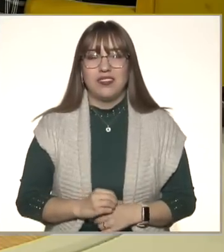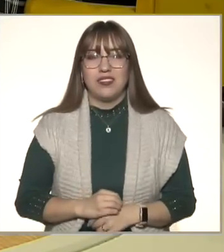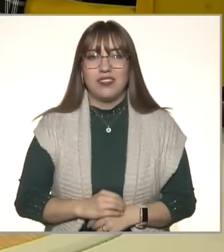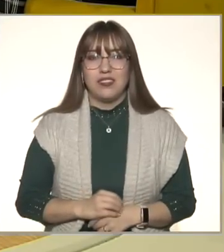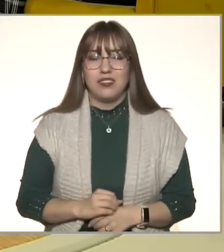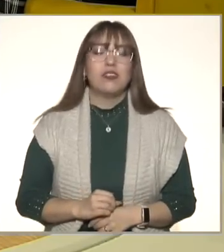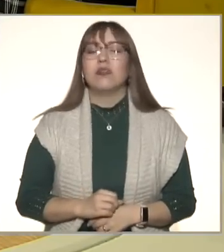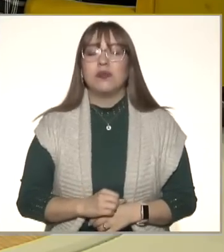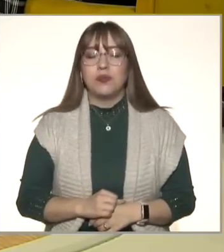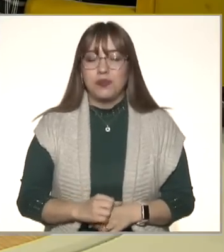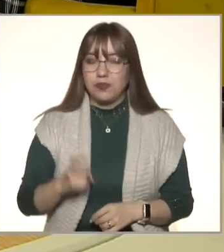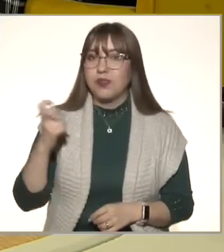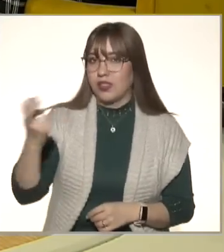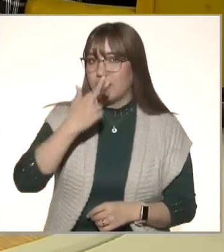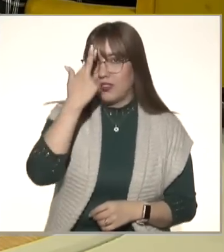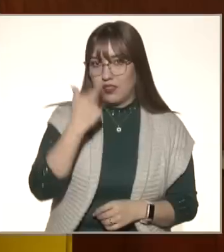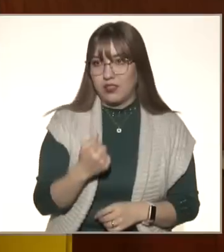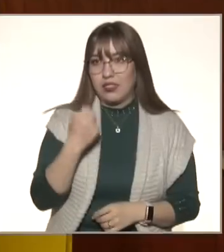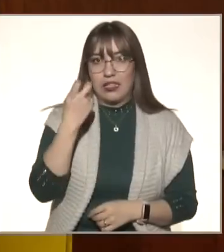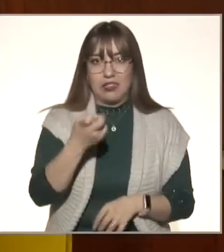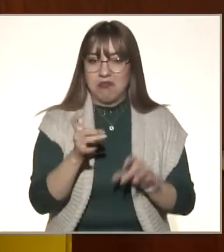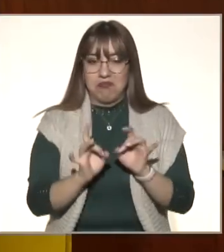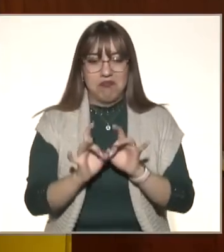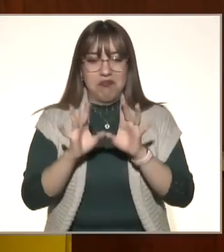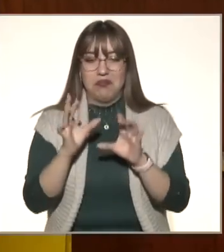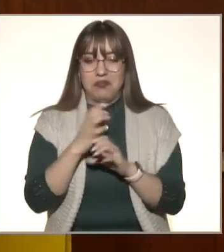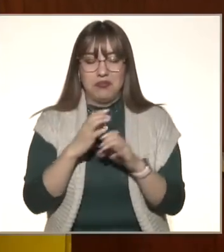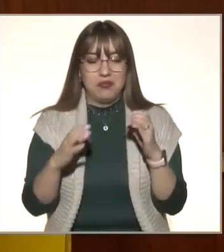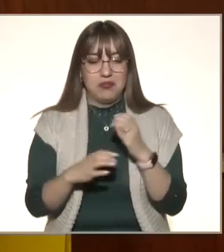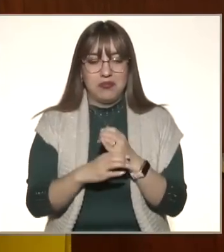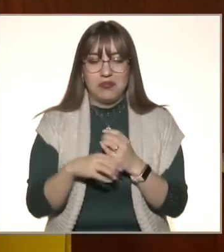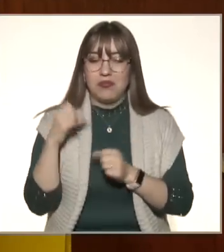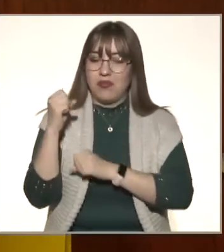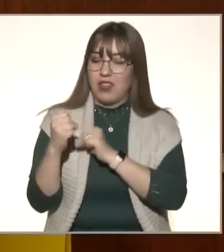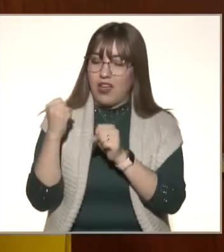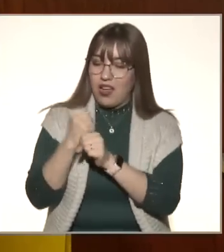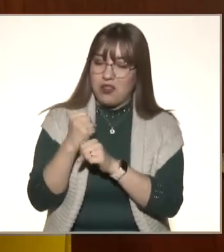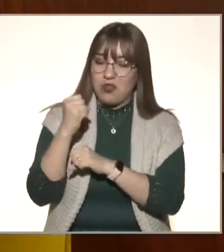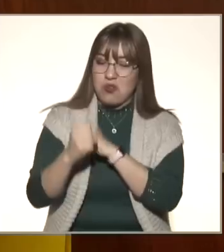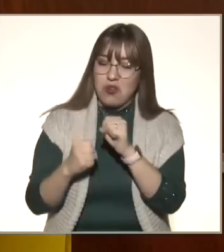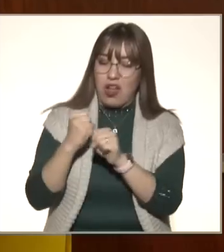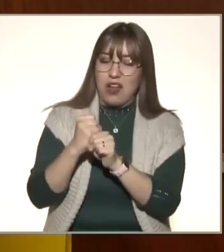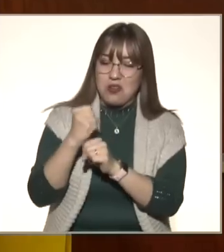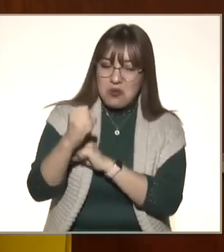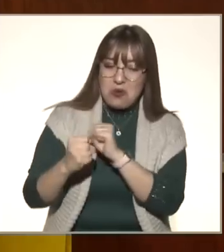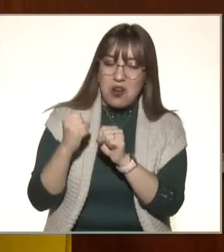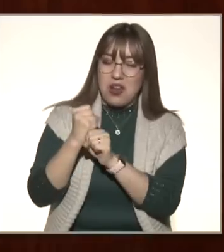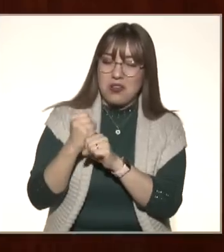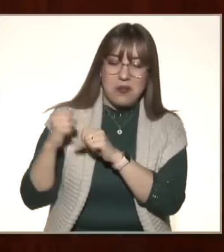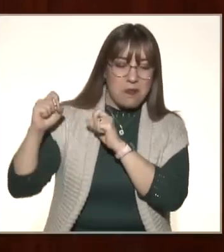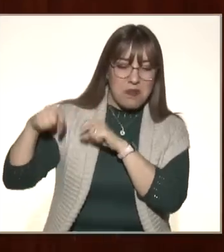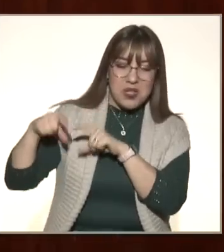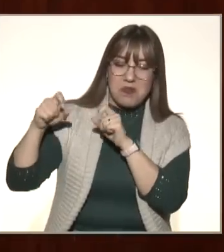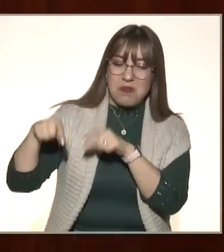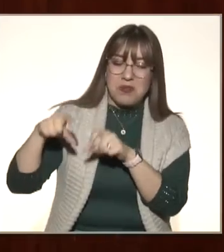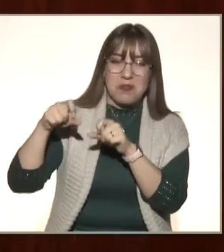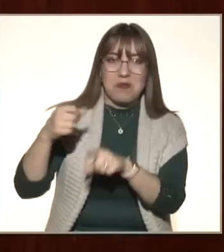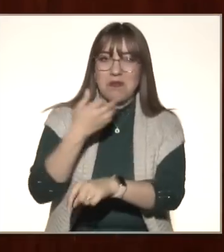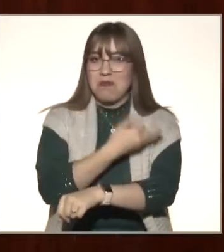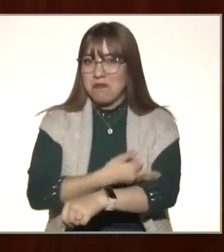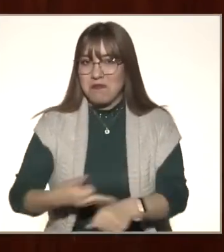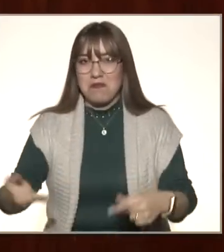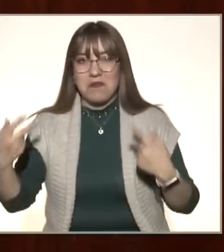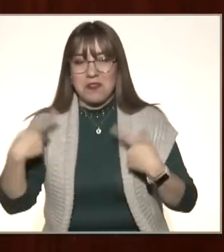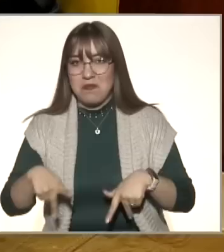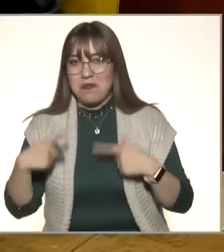Y es que al ser una situación a la que nos estamos enfrentando año con año y casi siempre con las mismas personas, pues sí podemos empezar